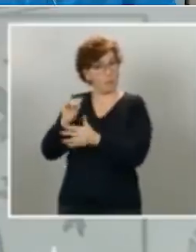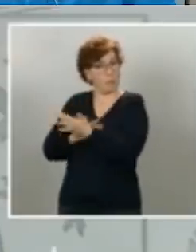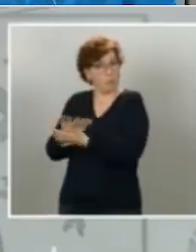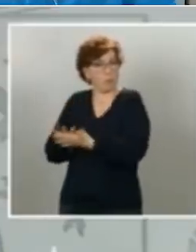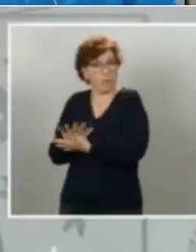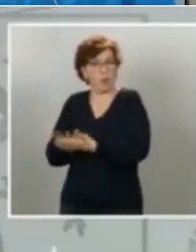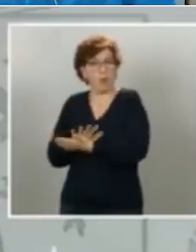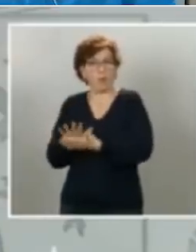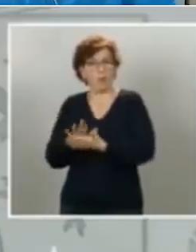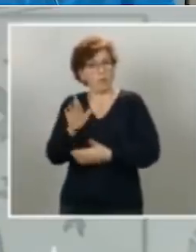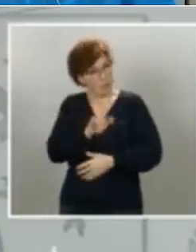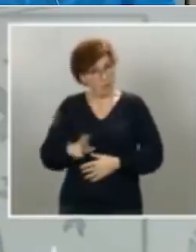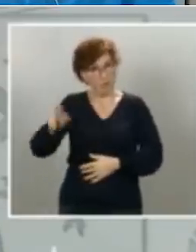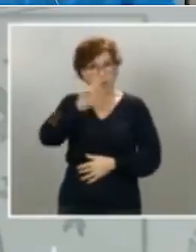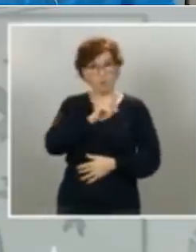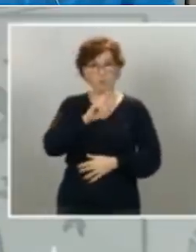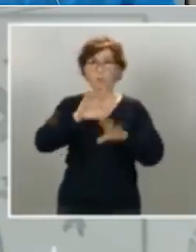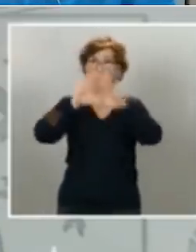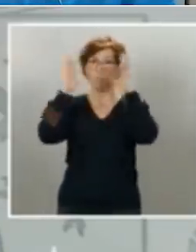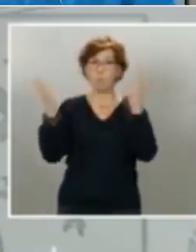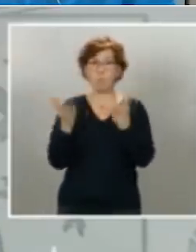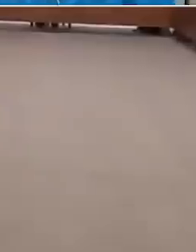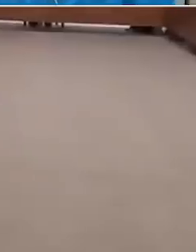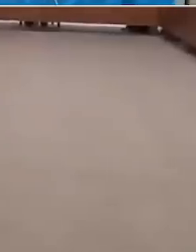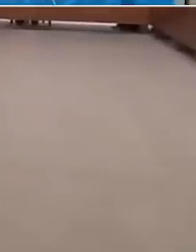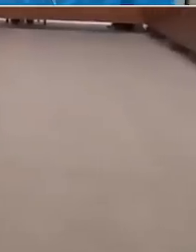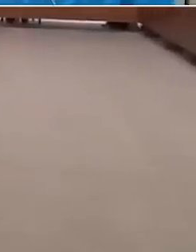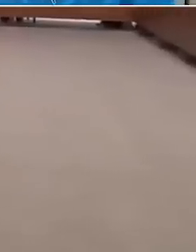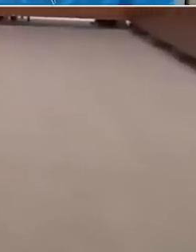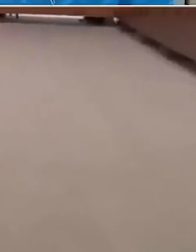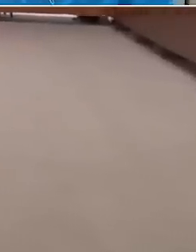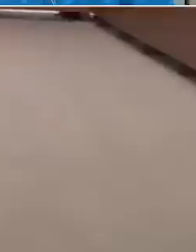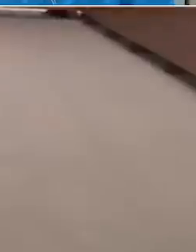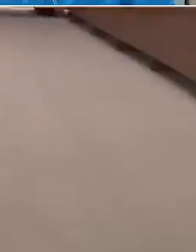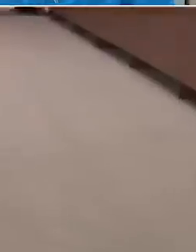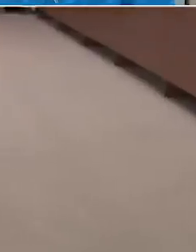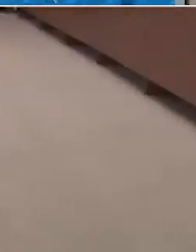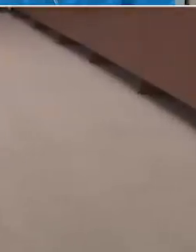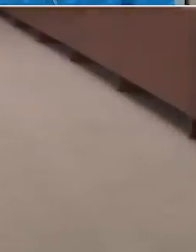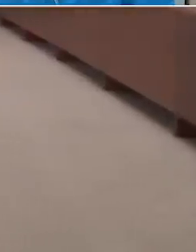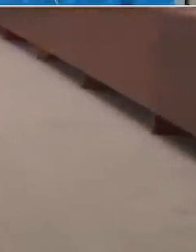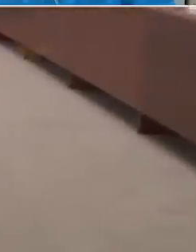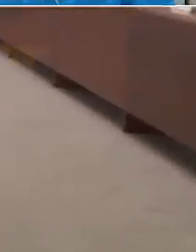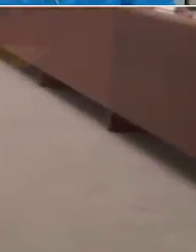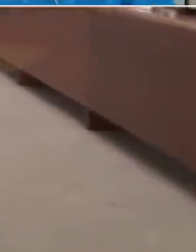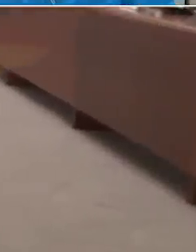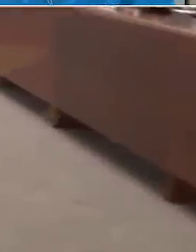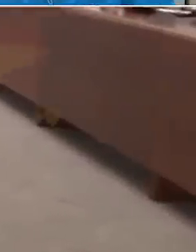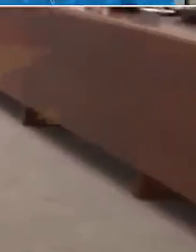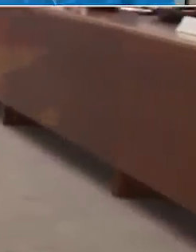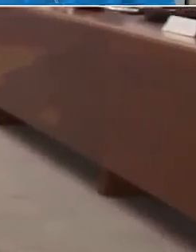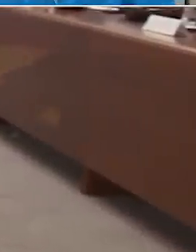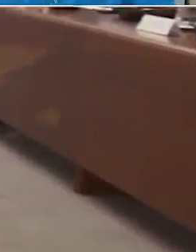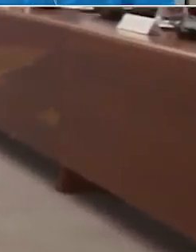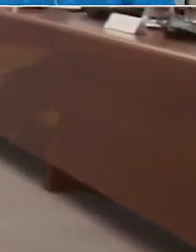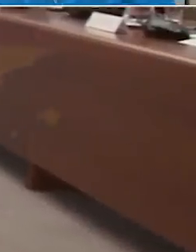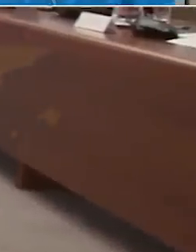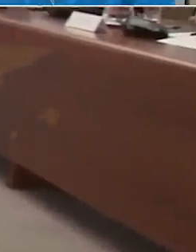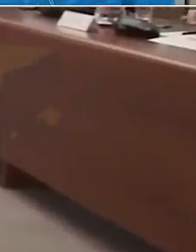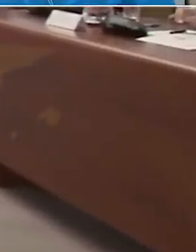no, un no categórico. Y fundamentalmente por parte de algunos países, como es el caso de Alemania, el caso de Austria, el caso de Holanda,